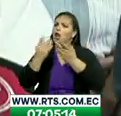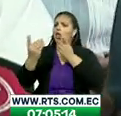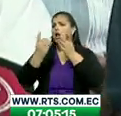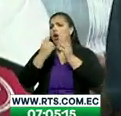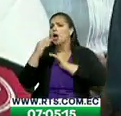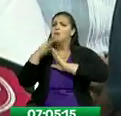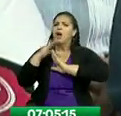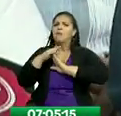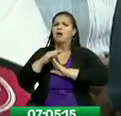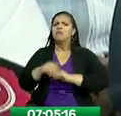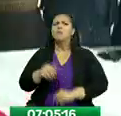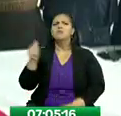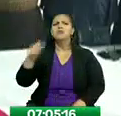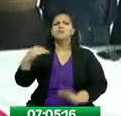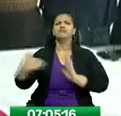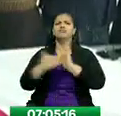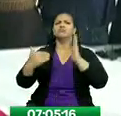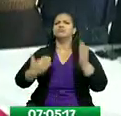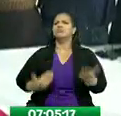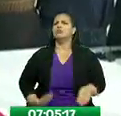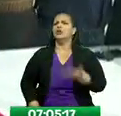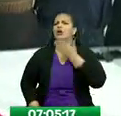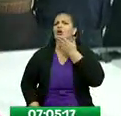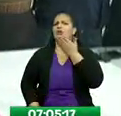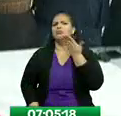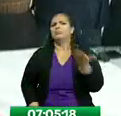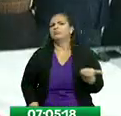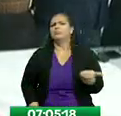un tiempo necesario en kit informó iván casa men